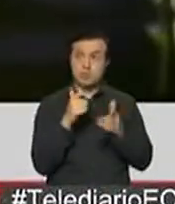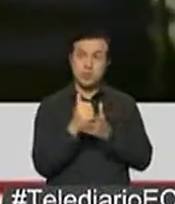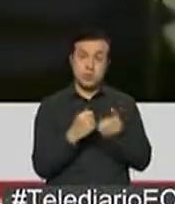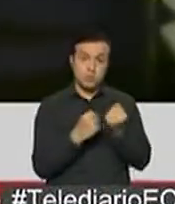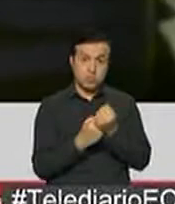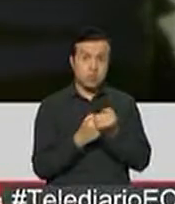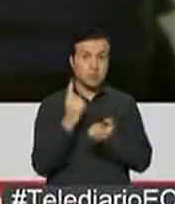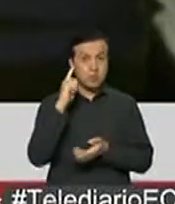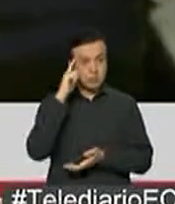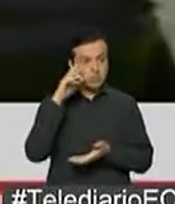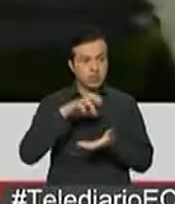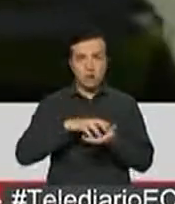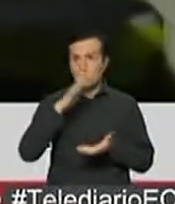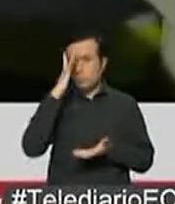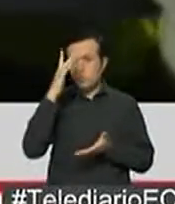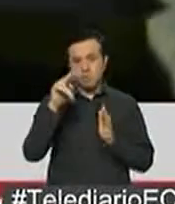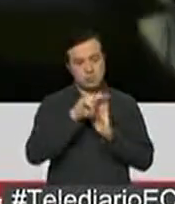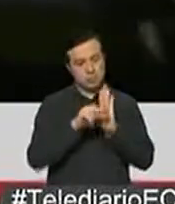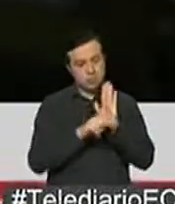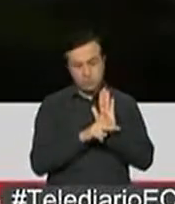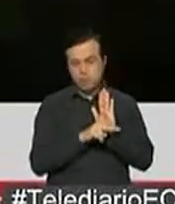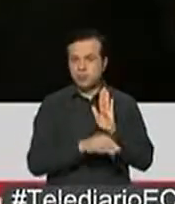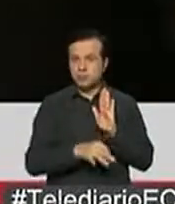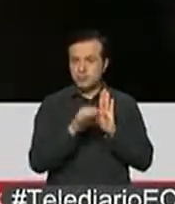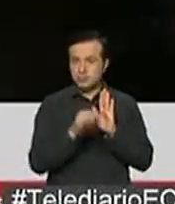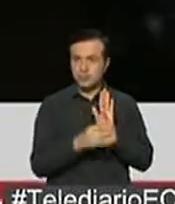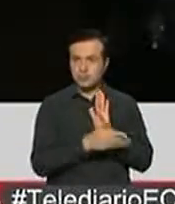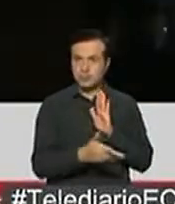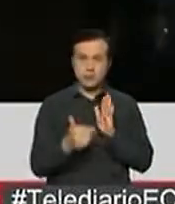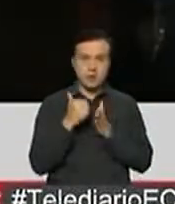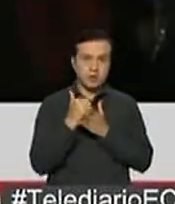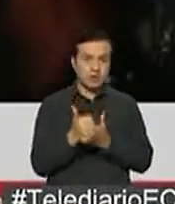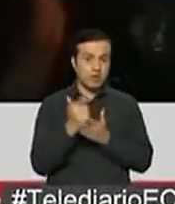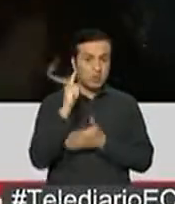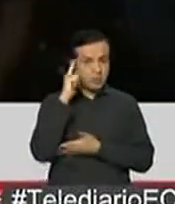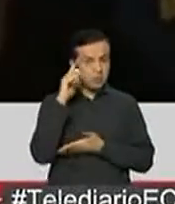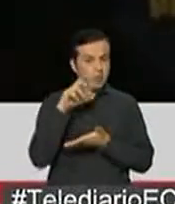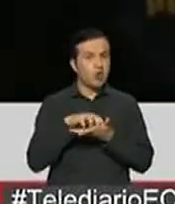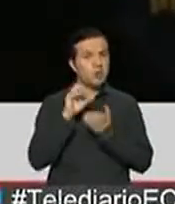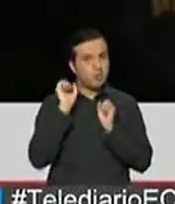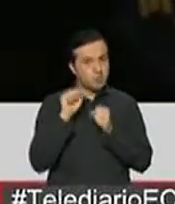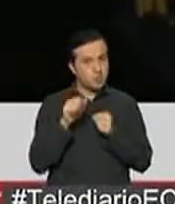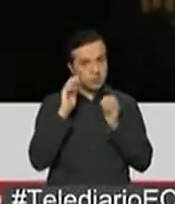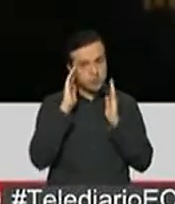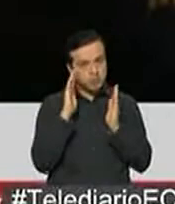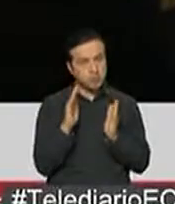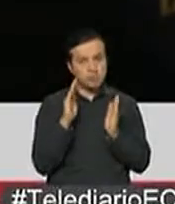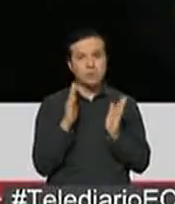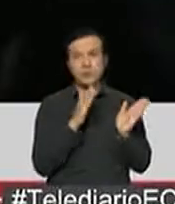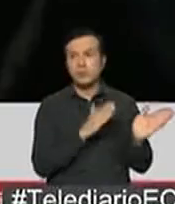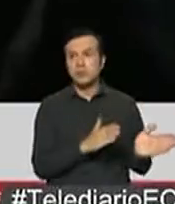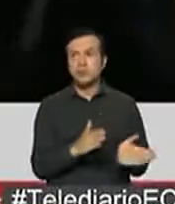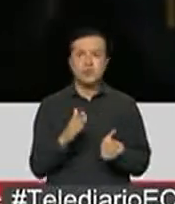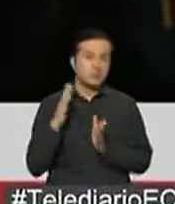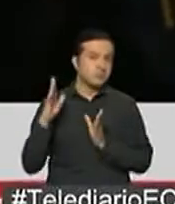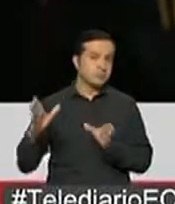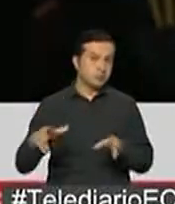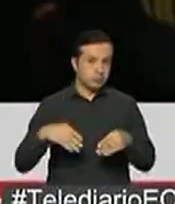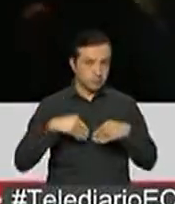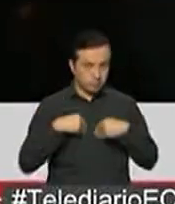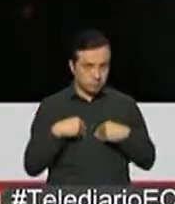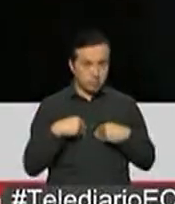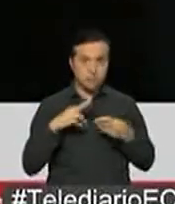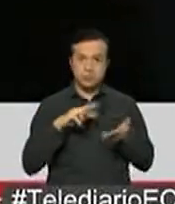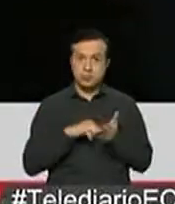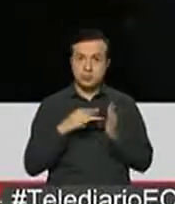del estado ya que es una reglamentación nacional que con la ayuda del estado podamos cumplir con esta misión de acogida eso